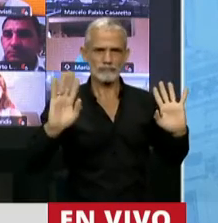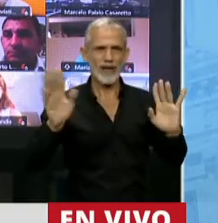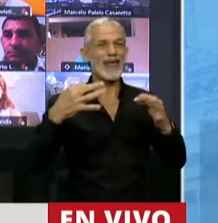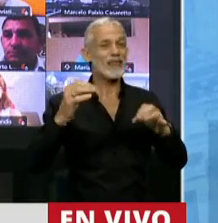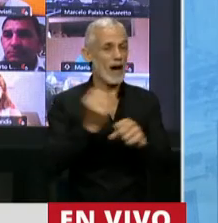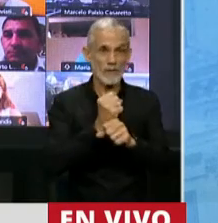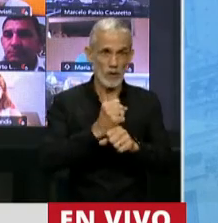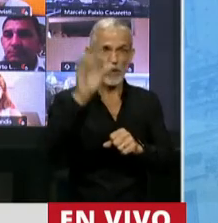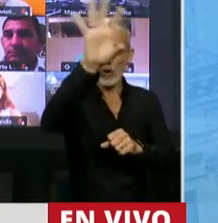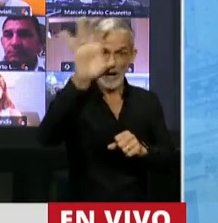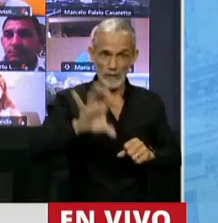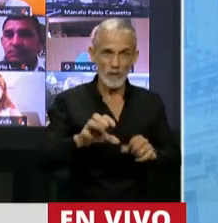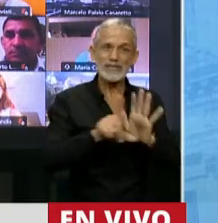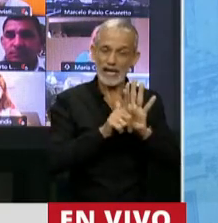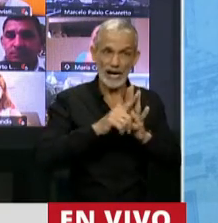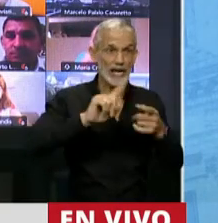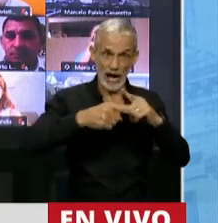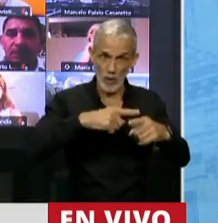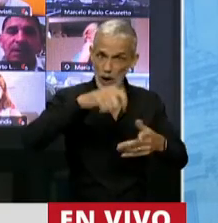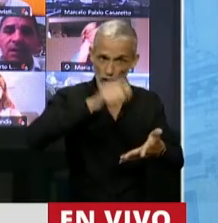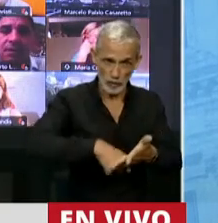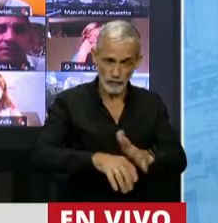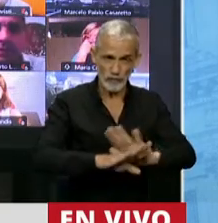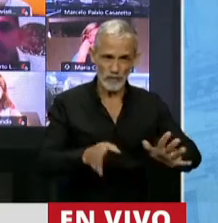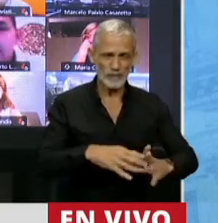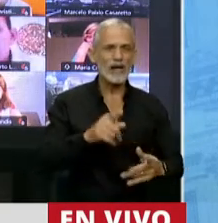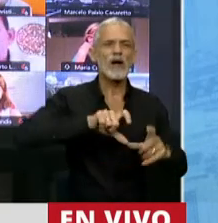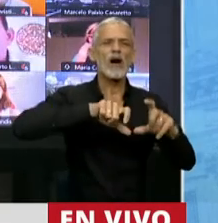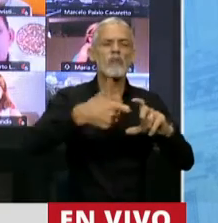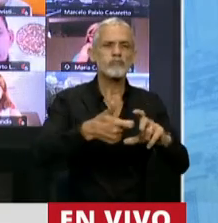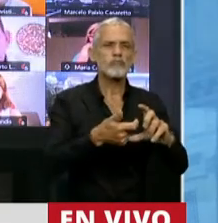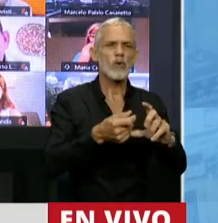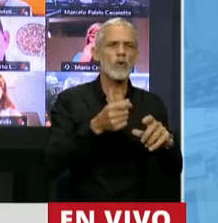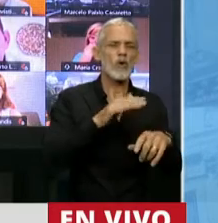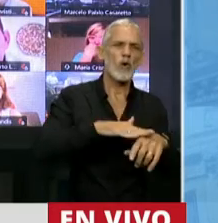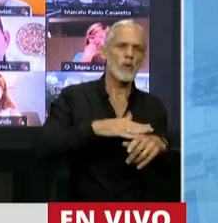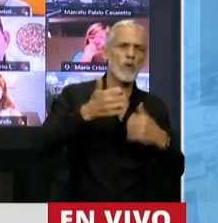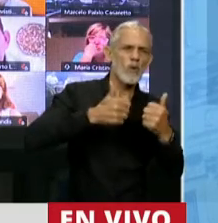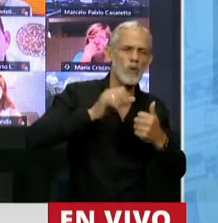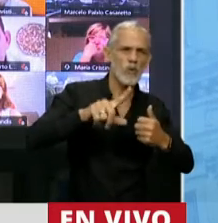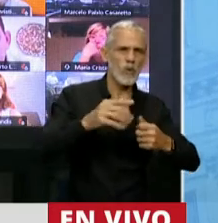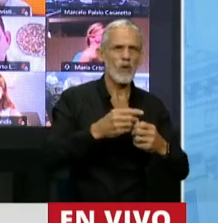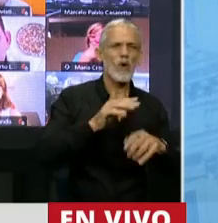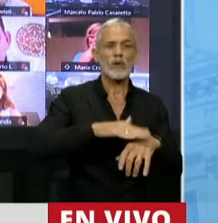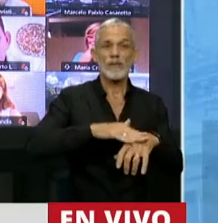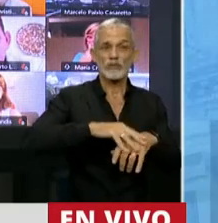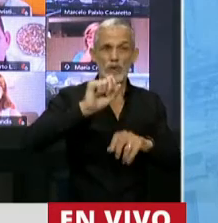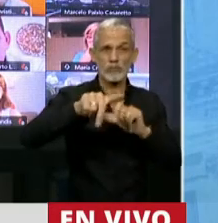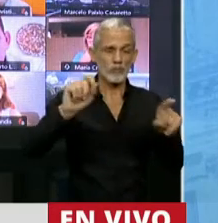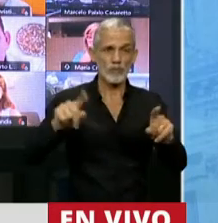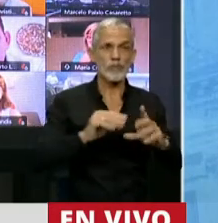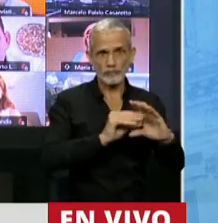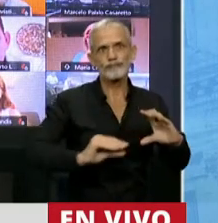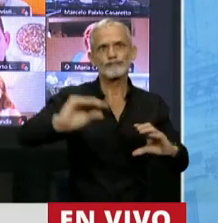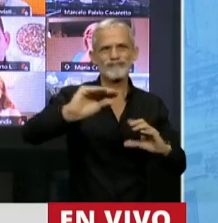aprobada por las provincias, aquella ley convenio. Y no habrá transferencia de competencia de servicios o funciones sin la respectiva reasignación de recursos,